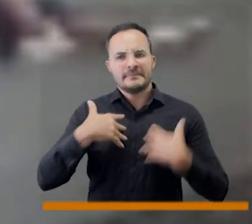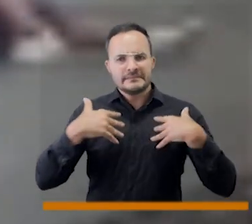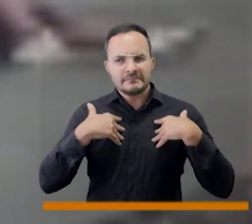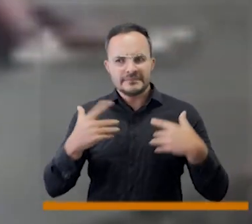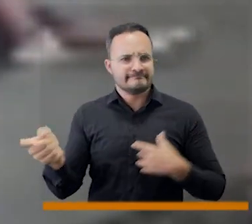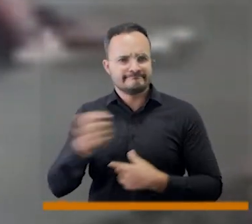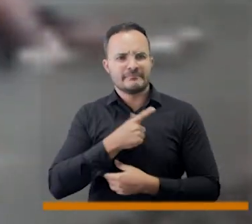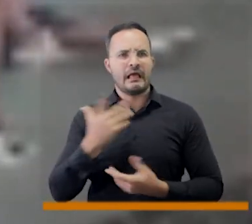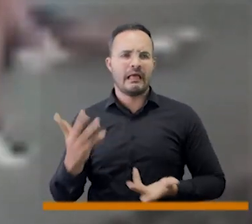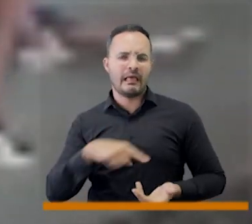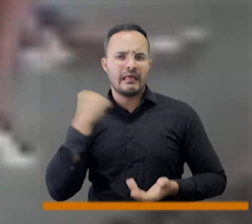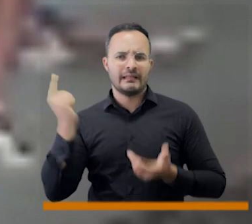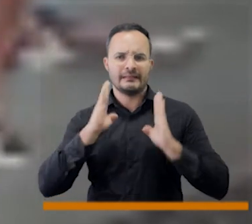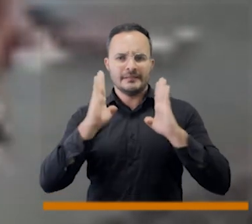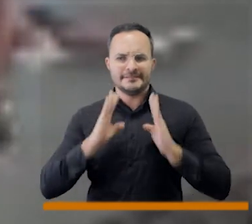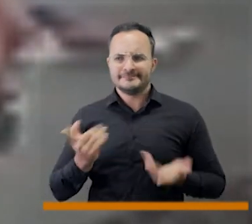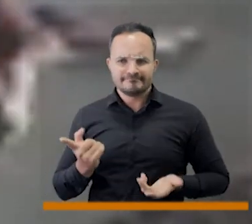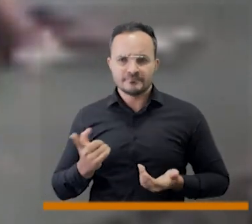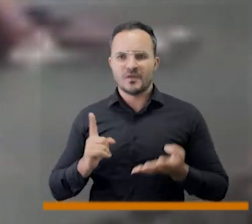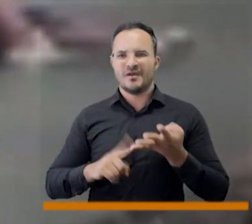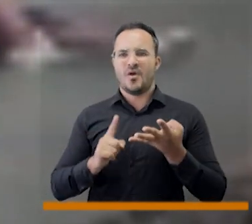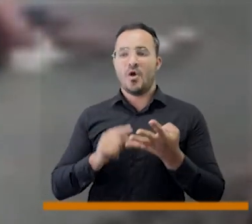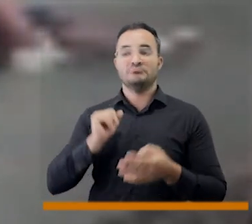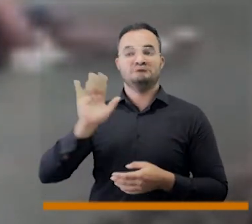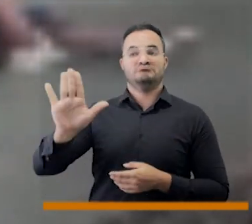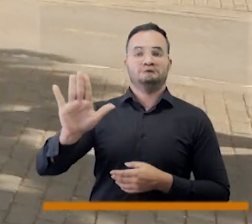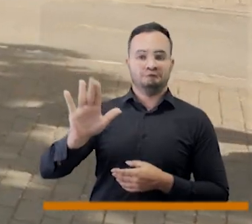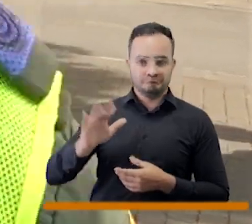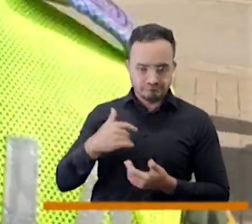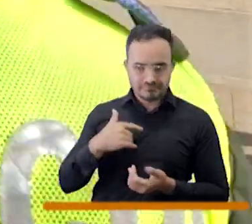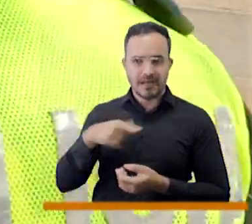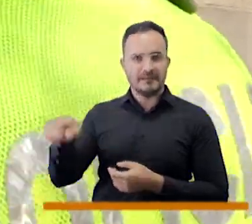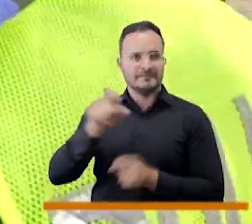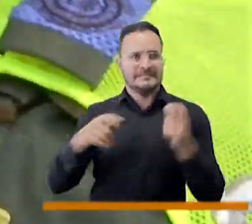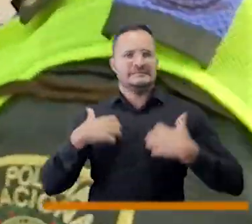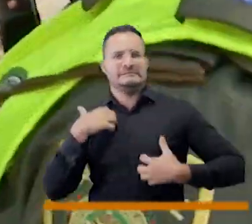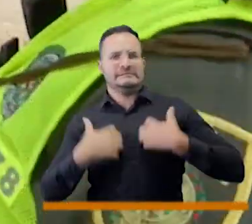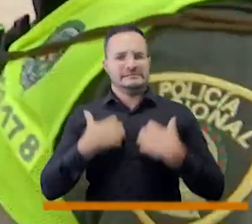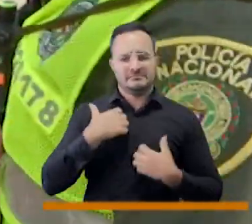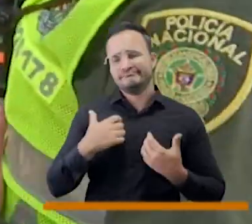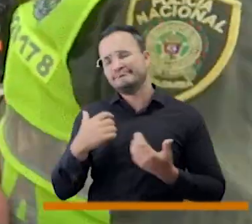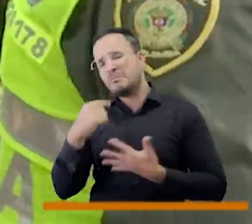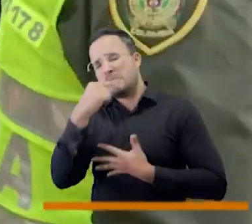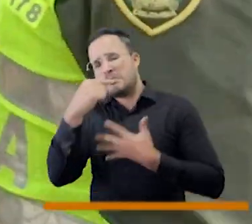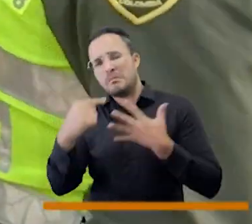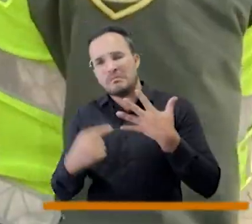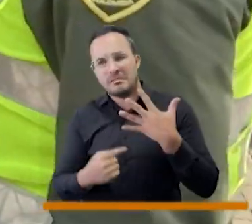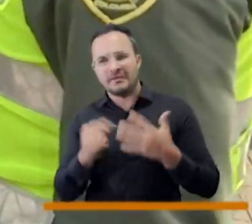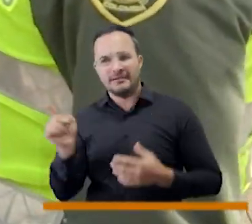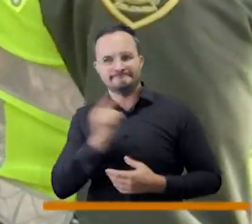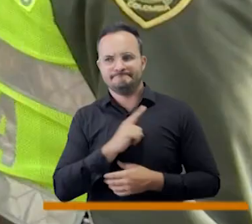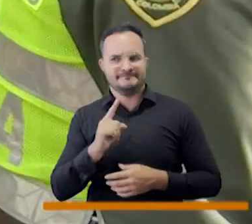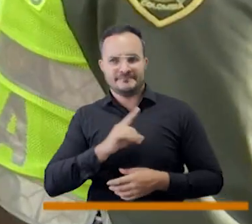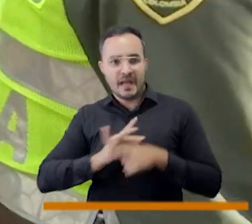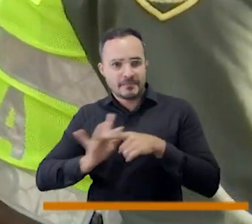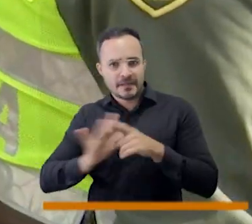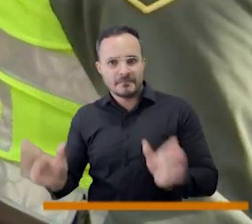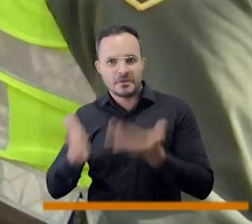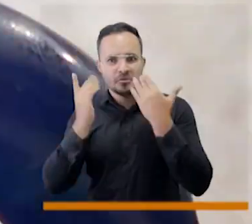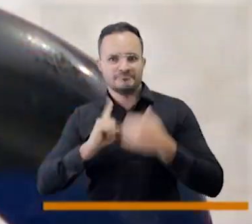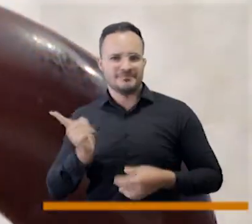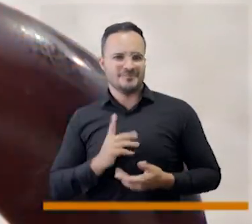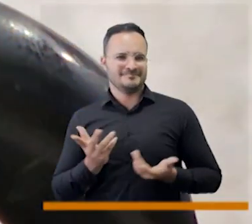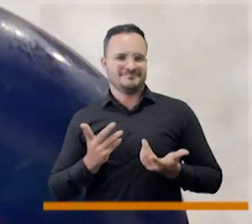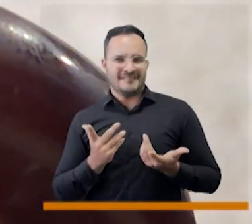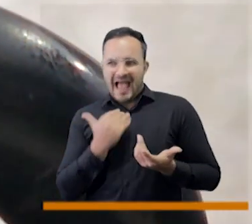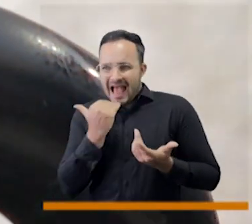a vehículos, el índice de victimización en la ciudad y temas de extorsión. Esto se debe a que lo que queremos con estos